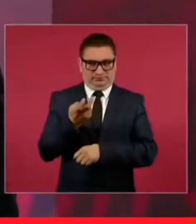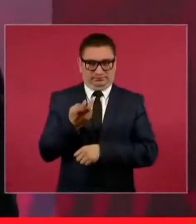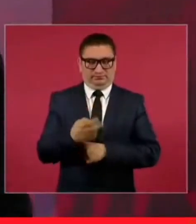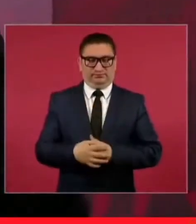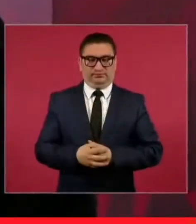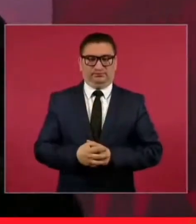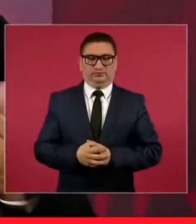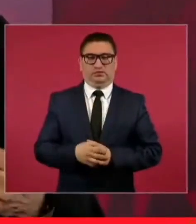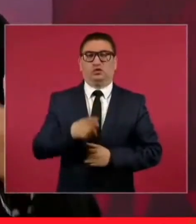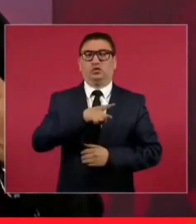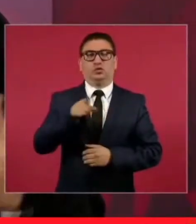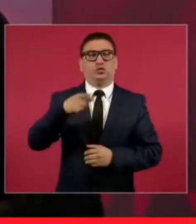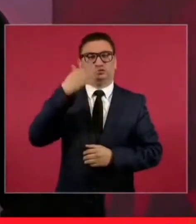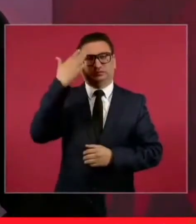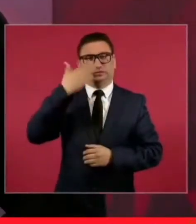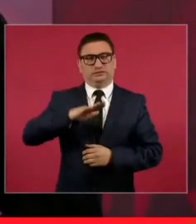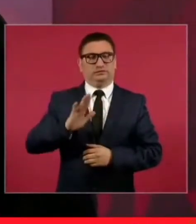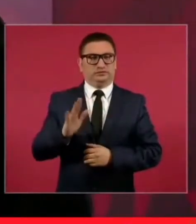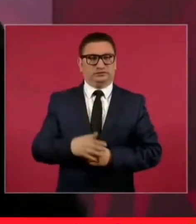Ya ven cómo